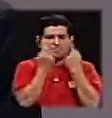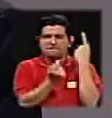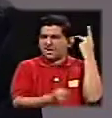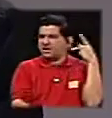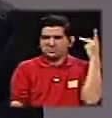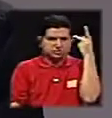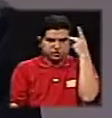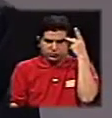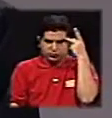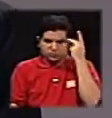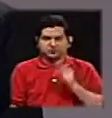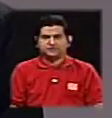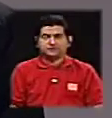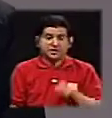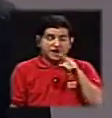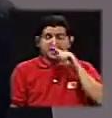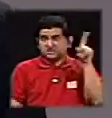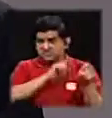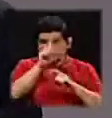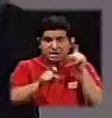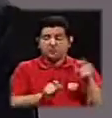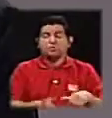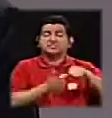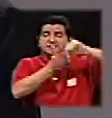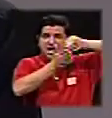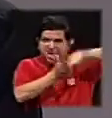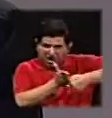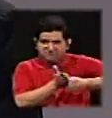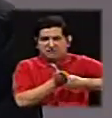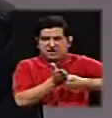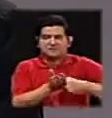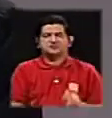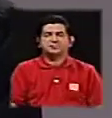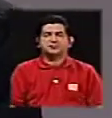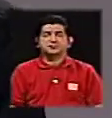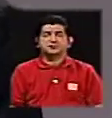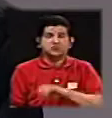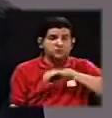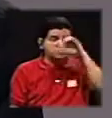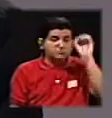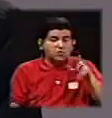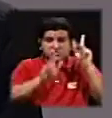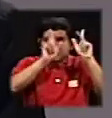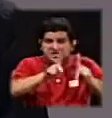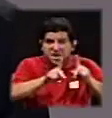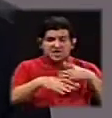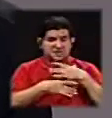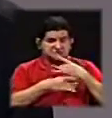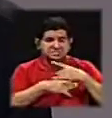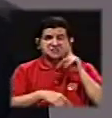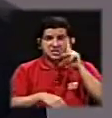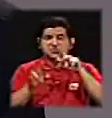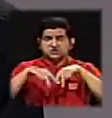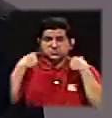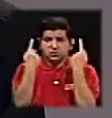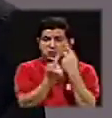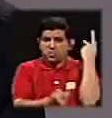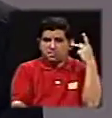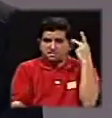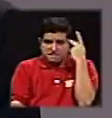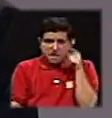político. Y esta encuesta también lo reafirma, los porcentajes de personas que simpatizan con algún partido político